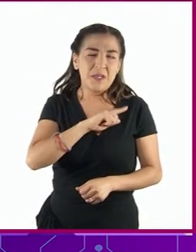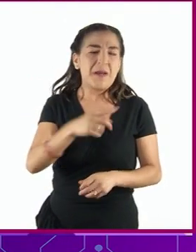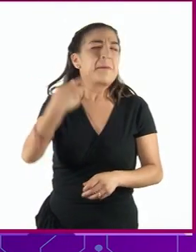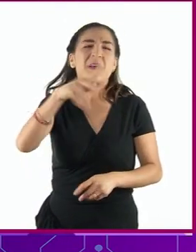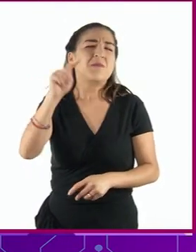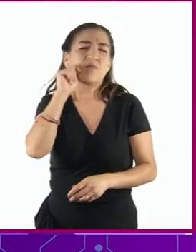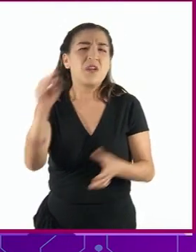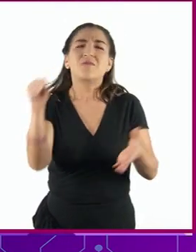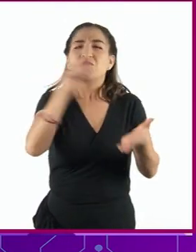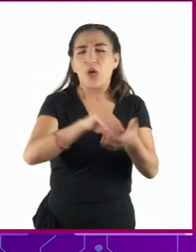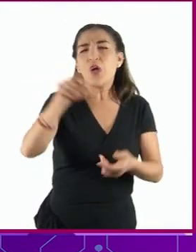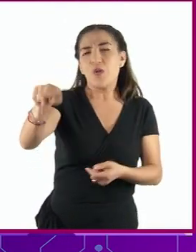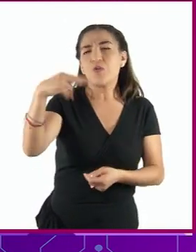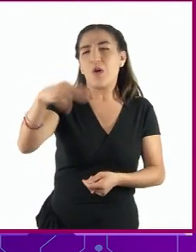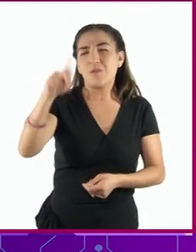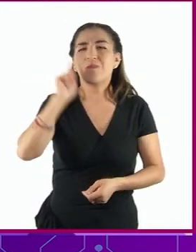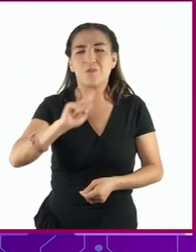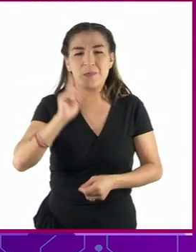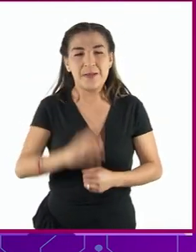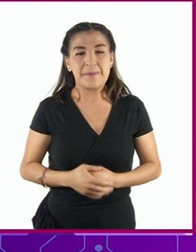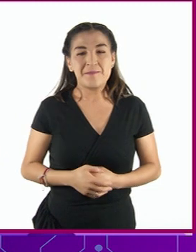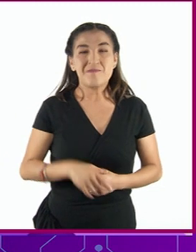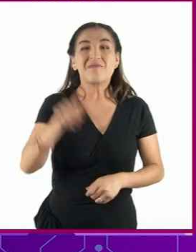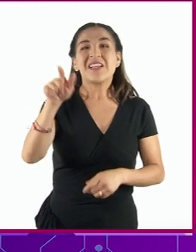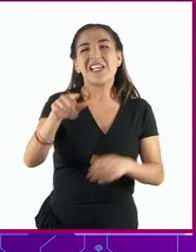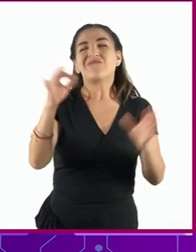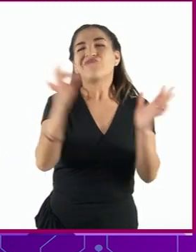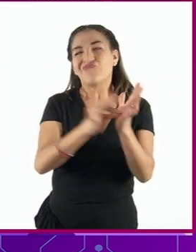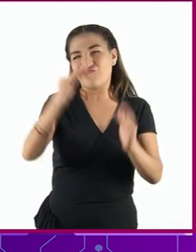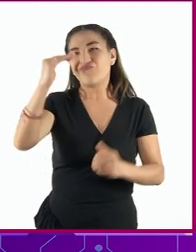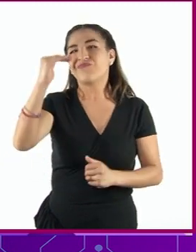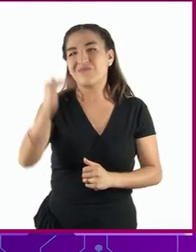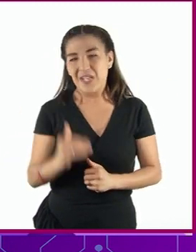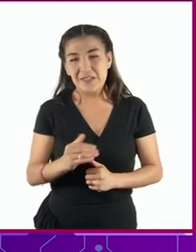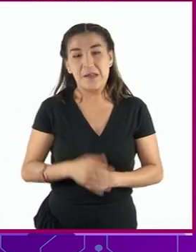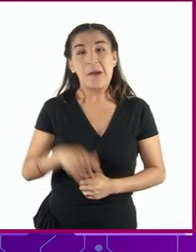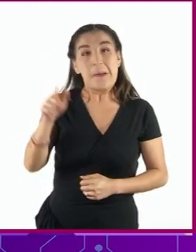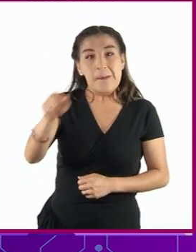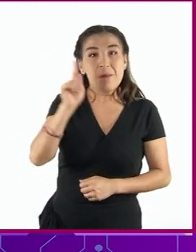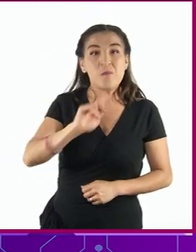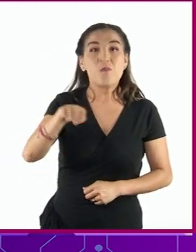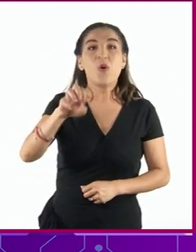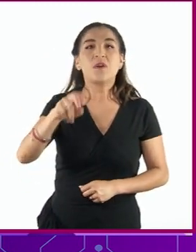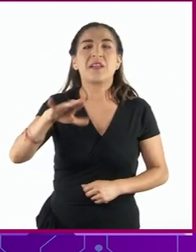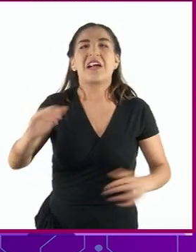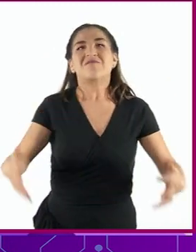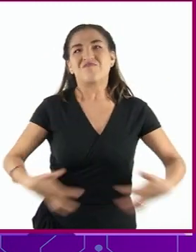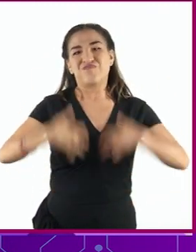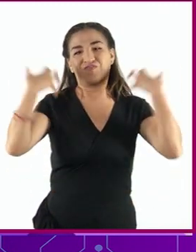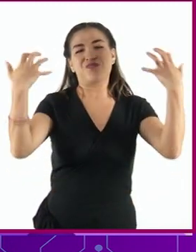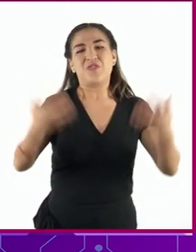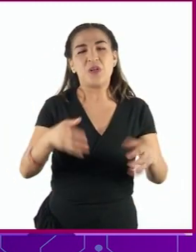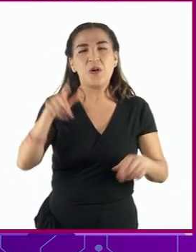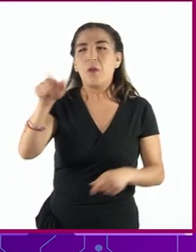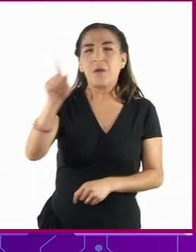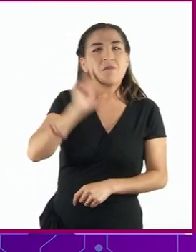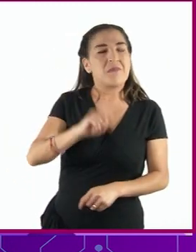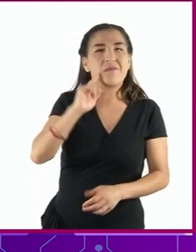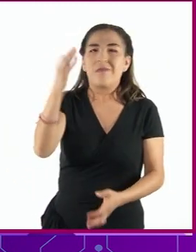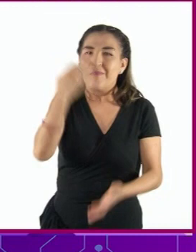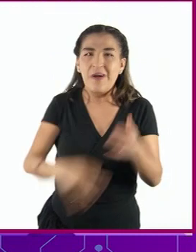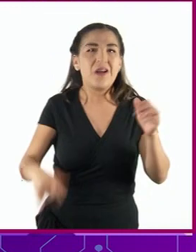dos. Al obtener una baja calificación, Mónica se enojó porque consideró que Karen no se esforzó.